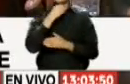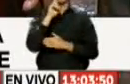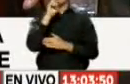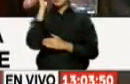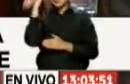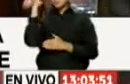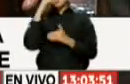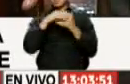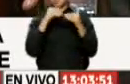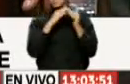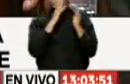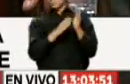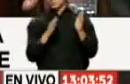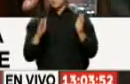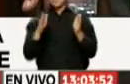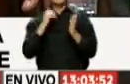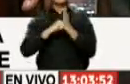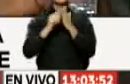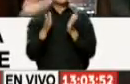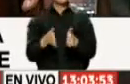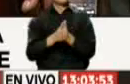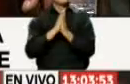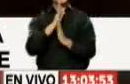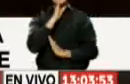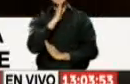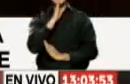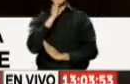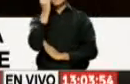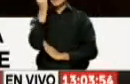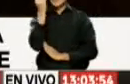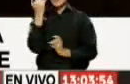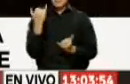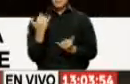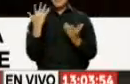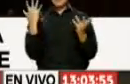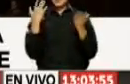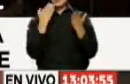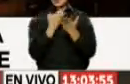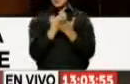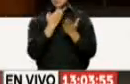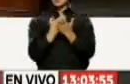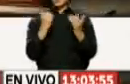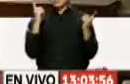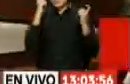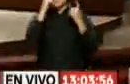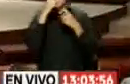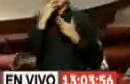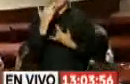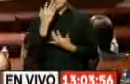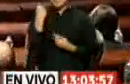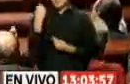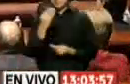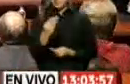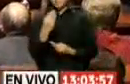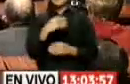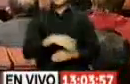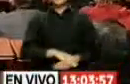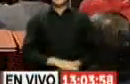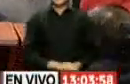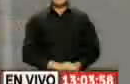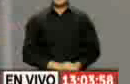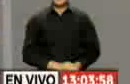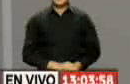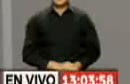dólares. El ministro pidió paciencia mientras se hacen las transferencias, pues la situación encontrada en materia económica es bastante compleja. Alexis Moncayo,